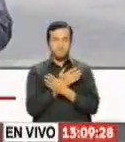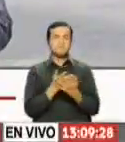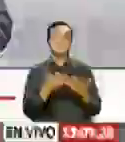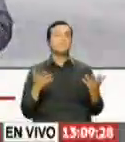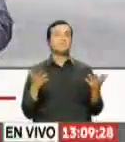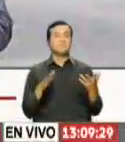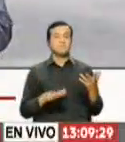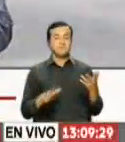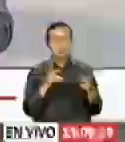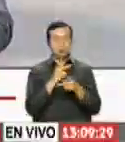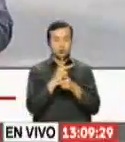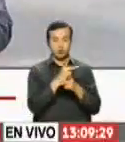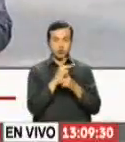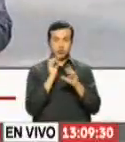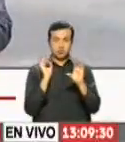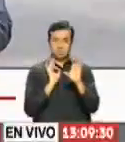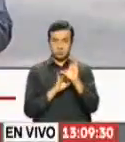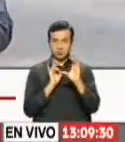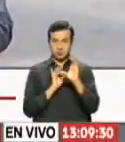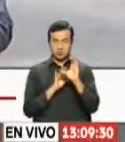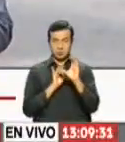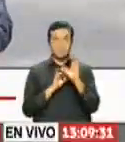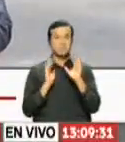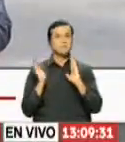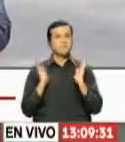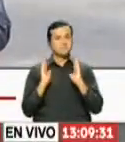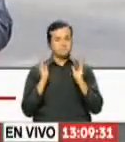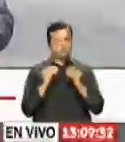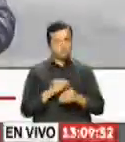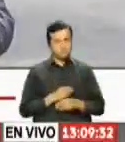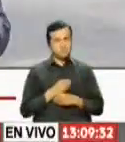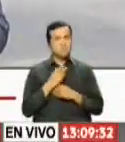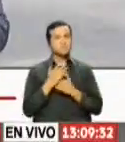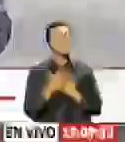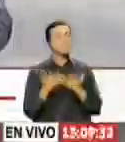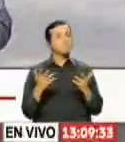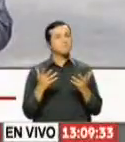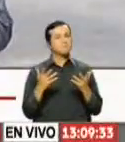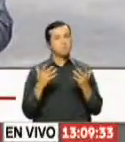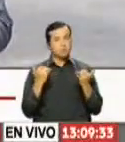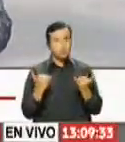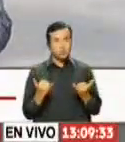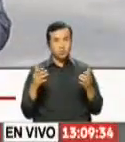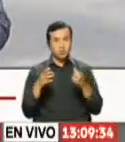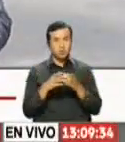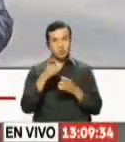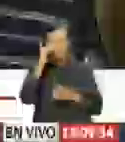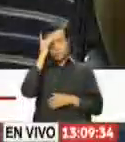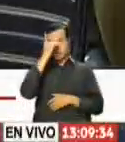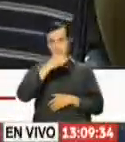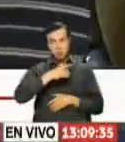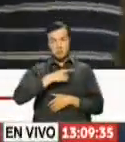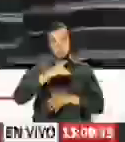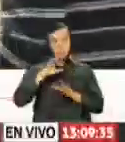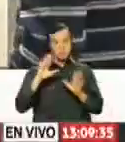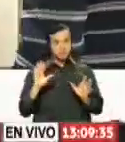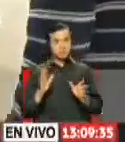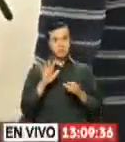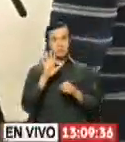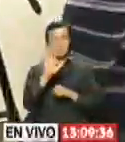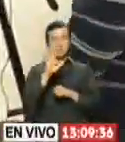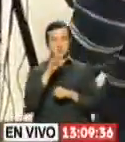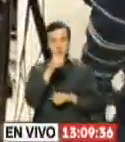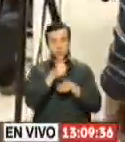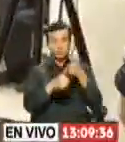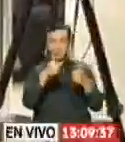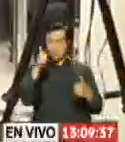informativa desde el Consejo de Participación Ciudadana y Control Social Transitorio, cuyo pleno el día de hoy resolvió exhortar a las 5